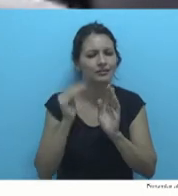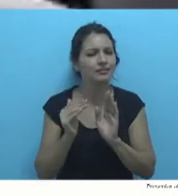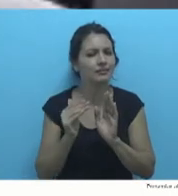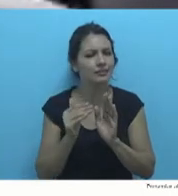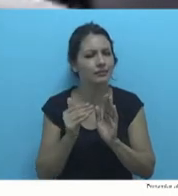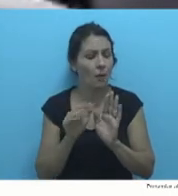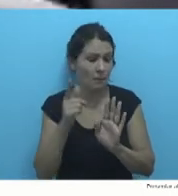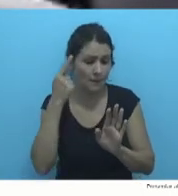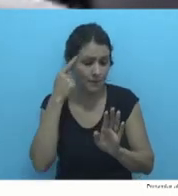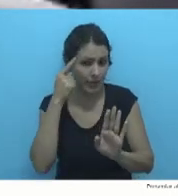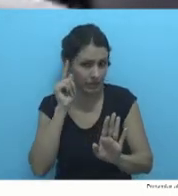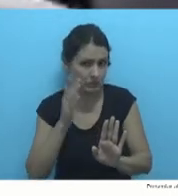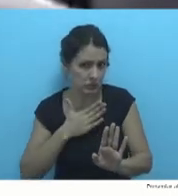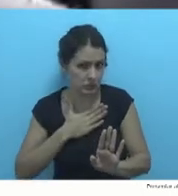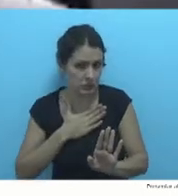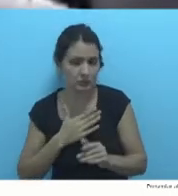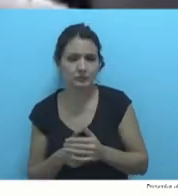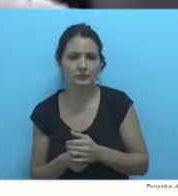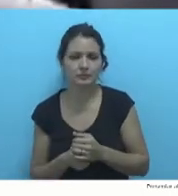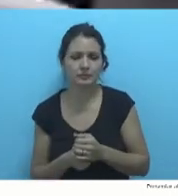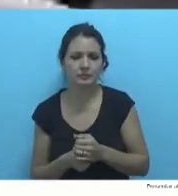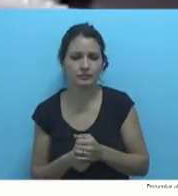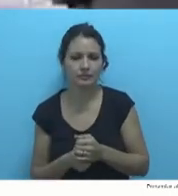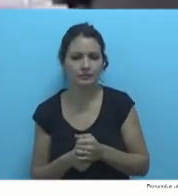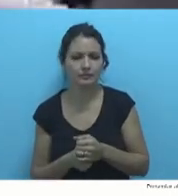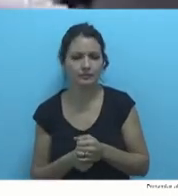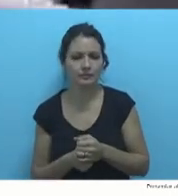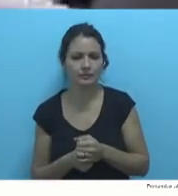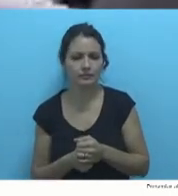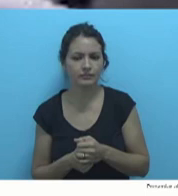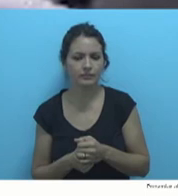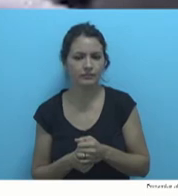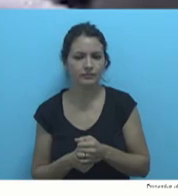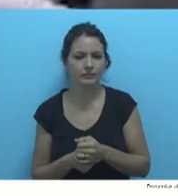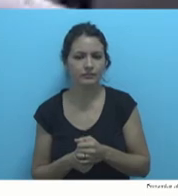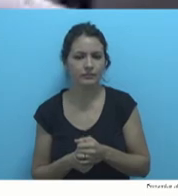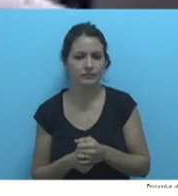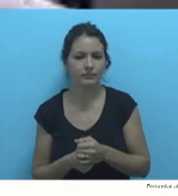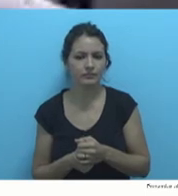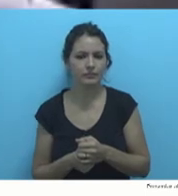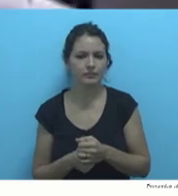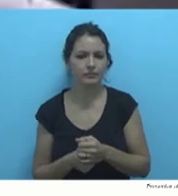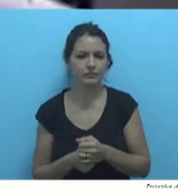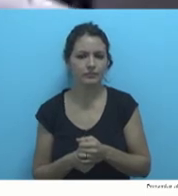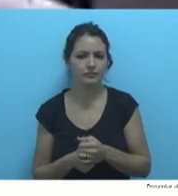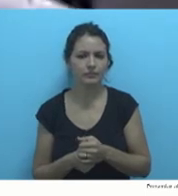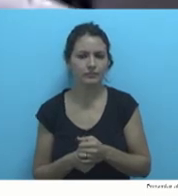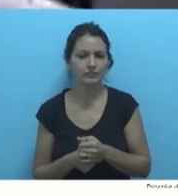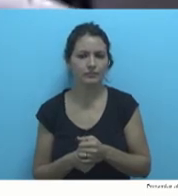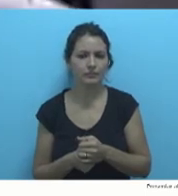poco extraña o inédita. Yo tuve la suerte, cuando